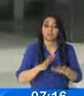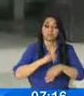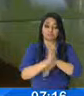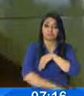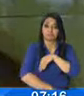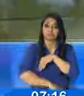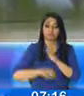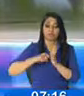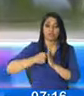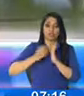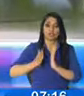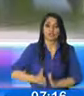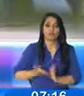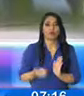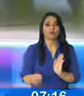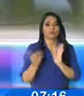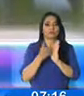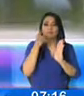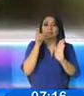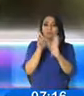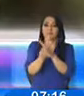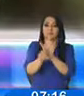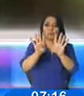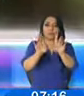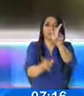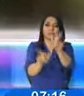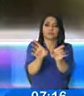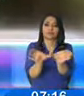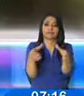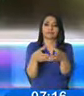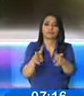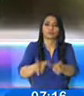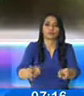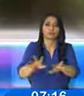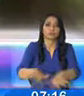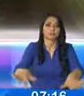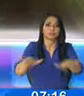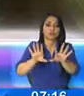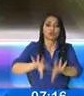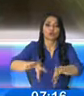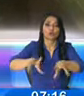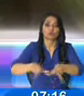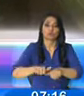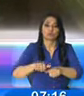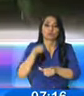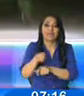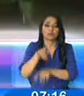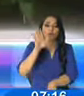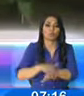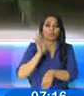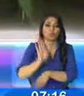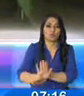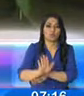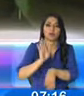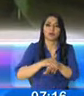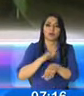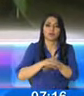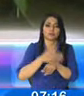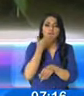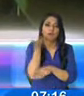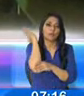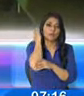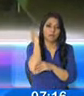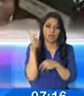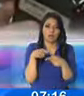polit contrad demandó a las nueve personas que integran esta organización ciudadana Quienes fueron declarados culpables por el delito de calumnia